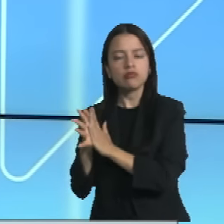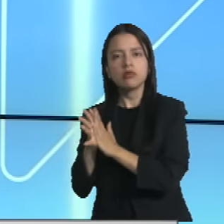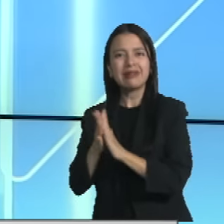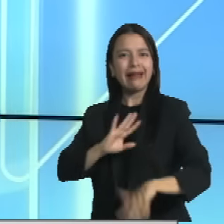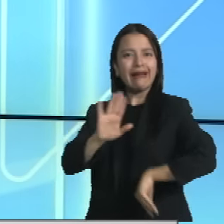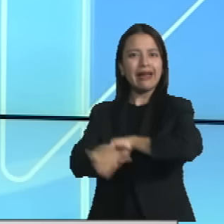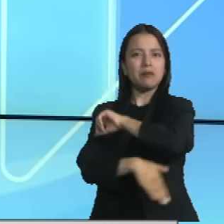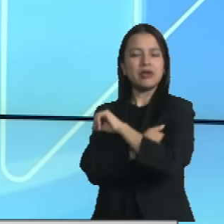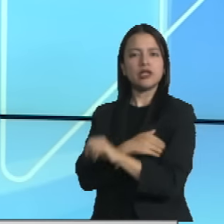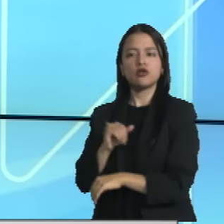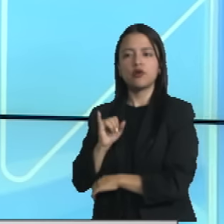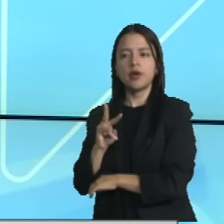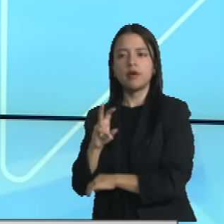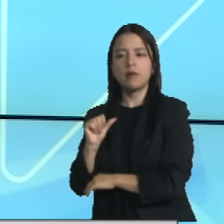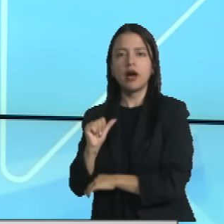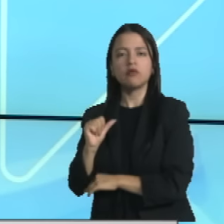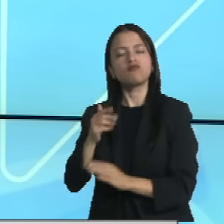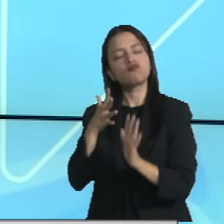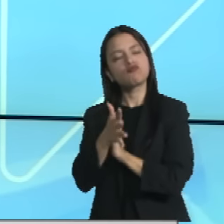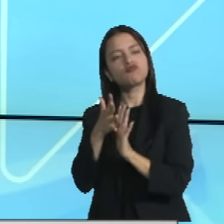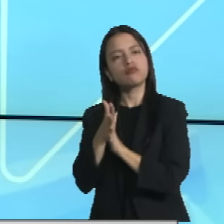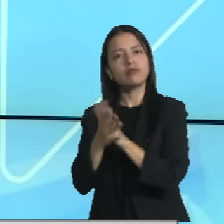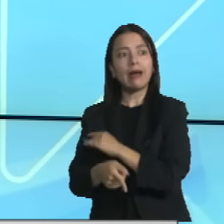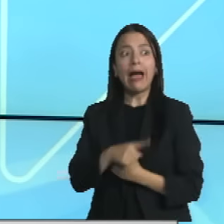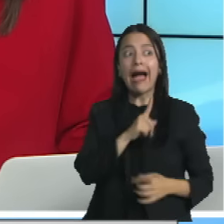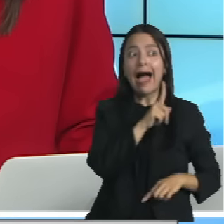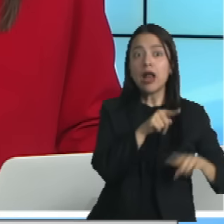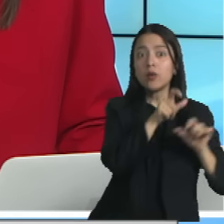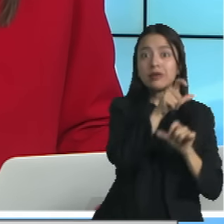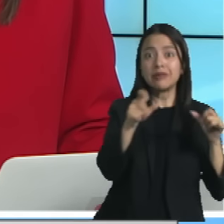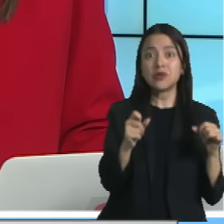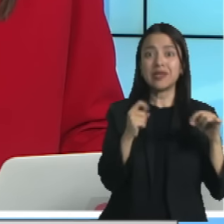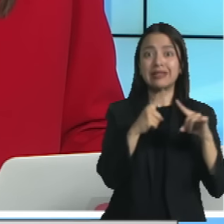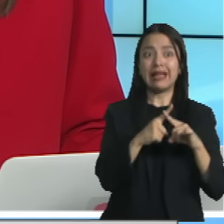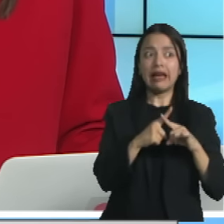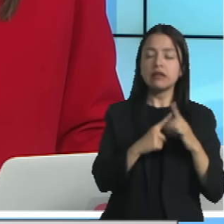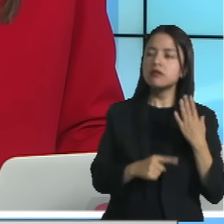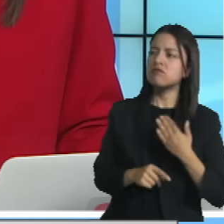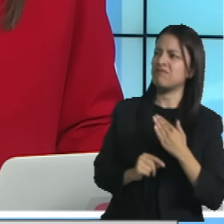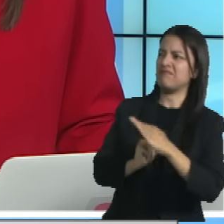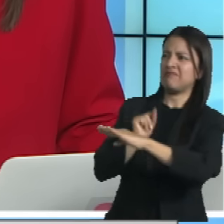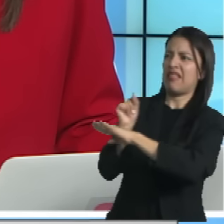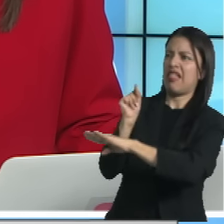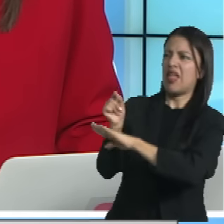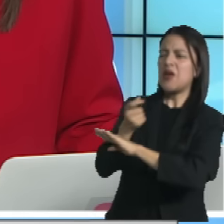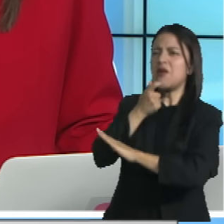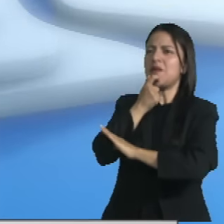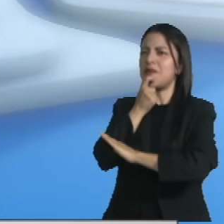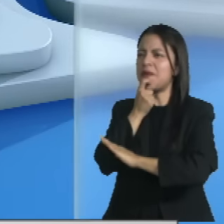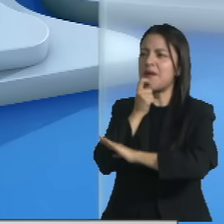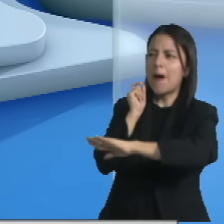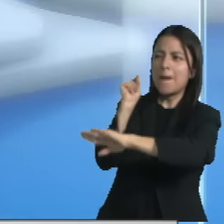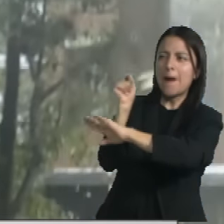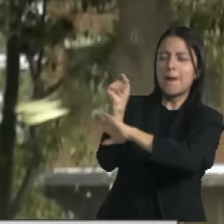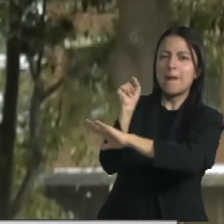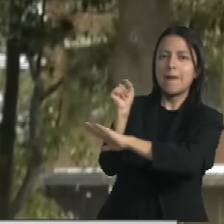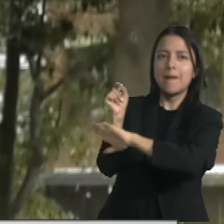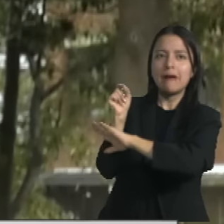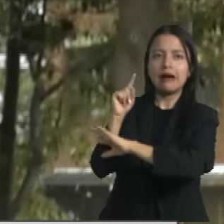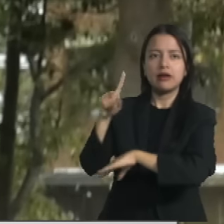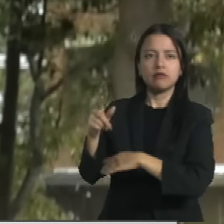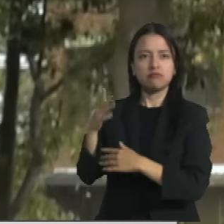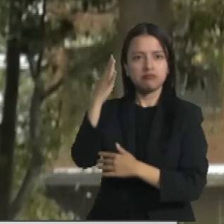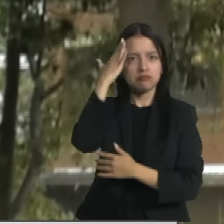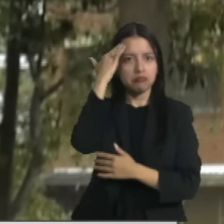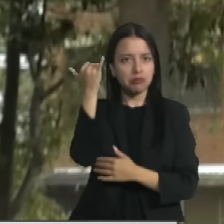rechiflado por veteranos y oficiales en retiro. Estilo Vengas, ¿por qué sucedió esto con el ministro de Defensa? Muy buenas tardes. Así